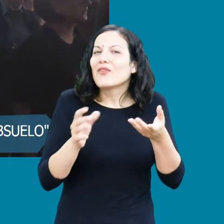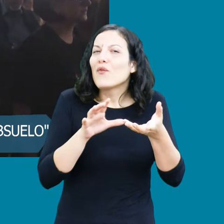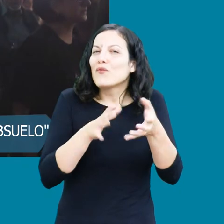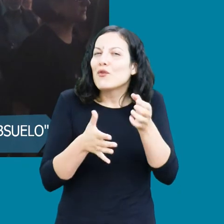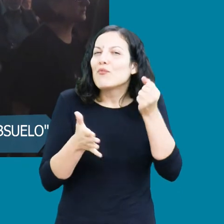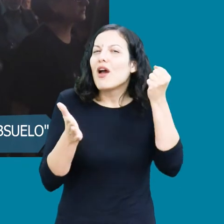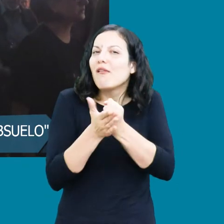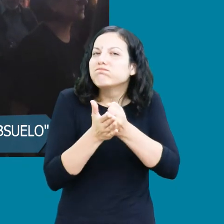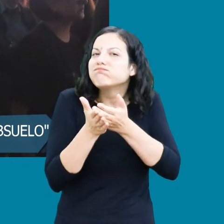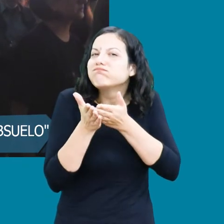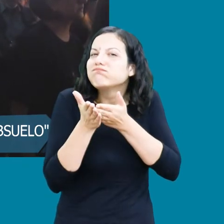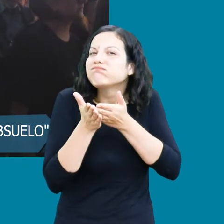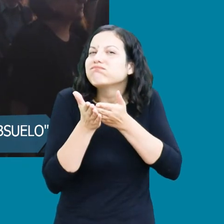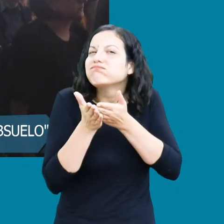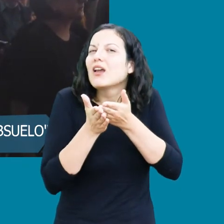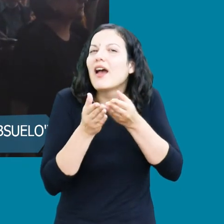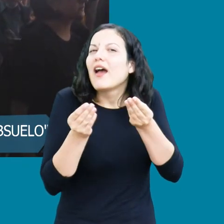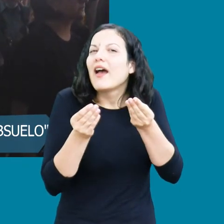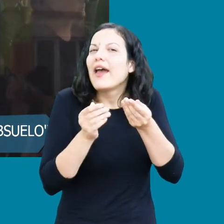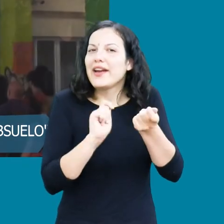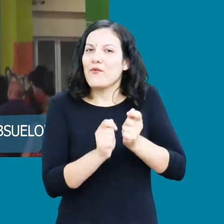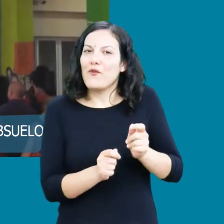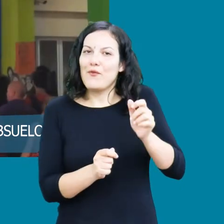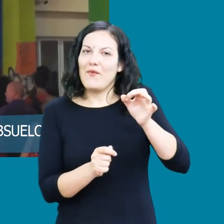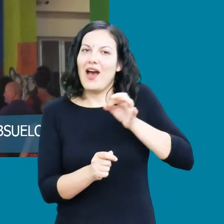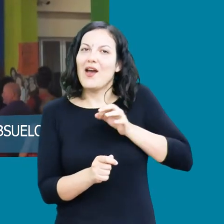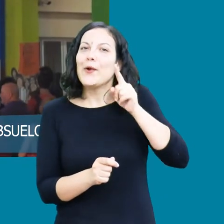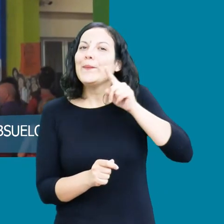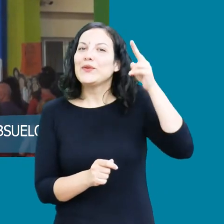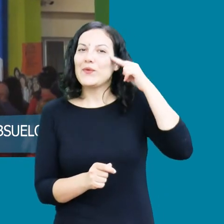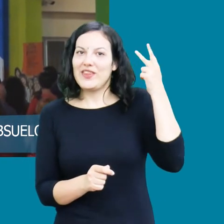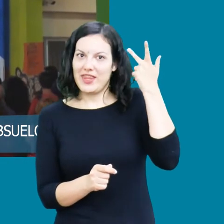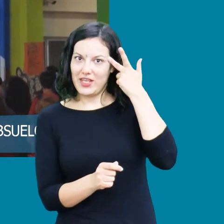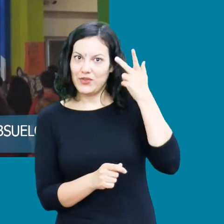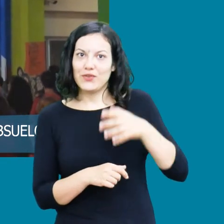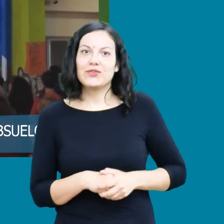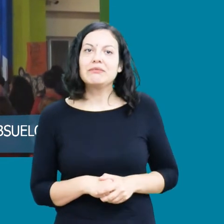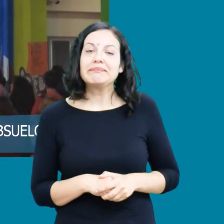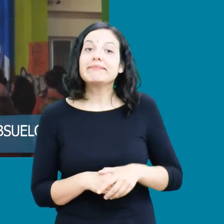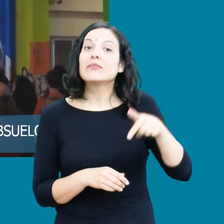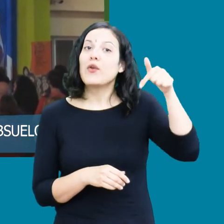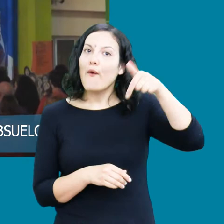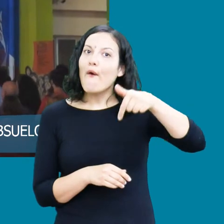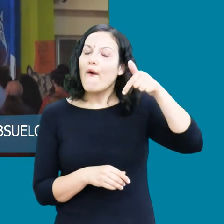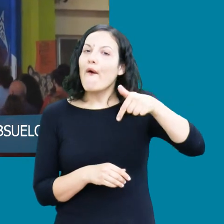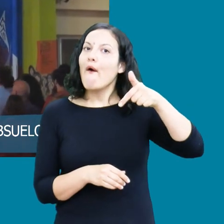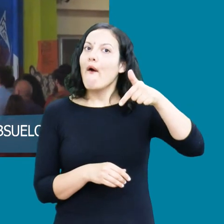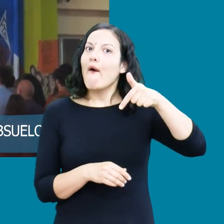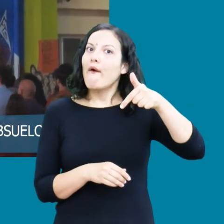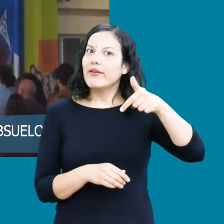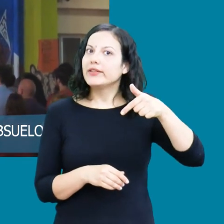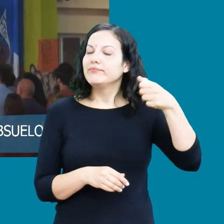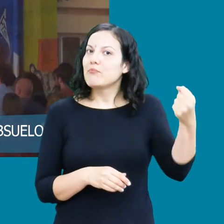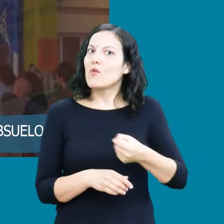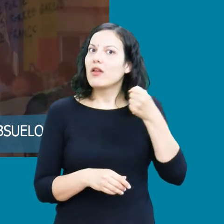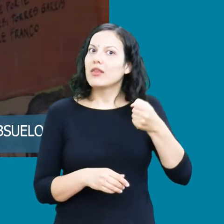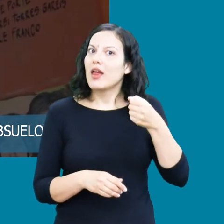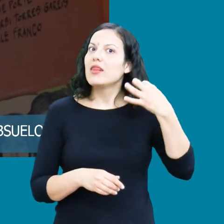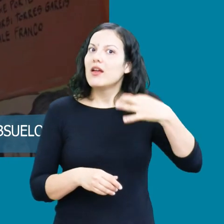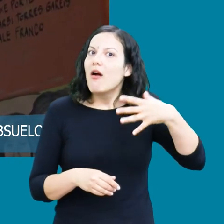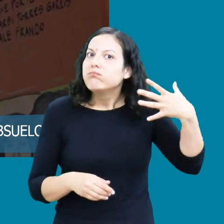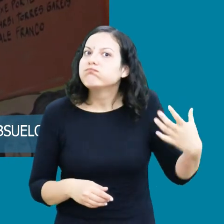huella de lo que fue la reforma del 18, que creo que hoy más que nunca es válido